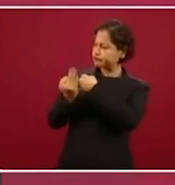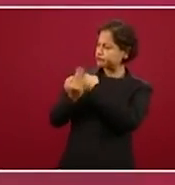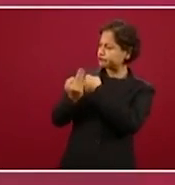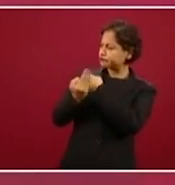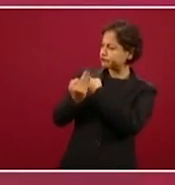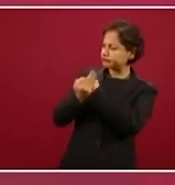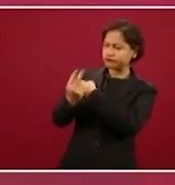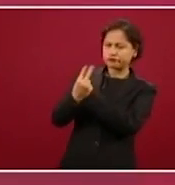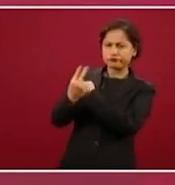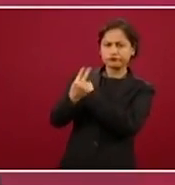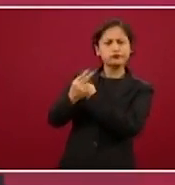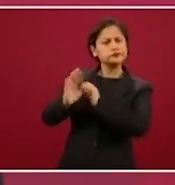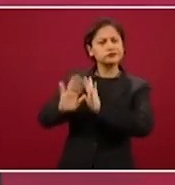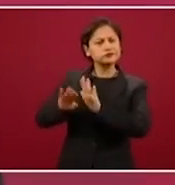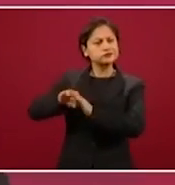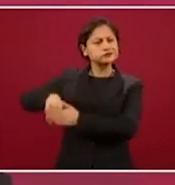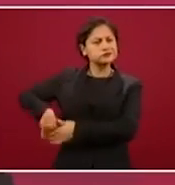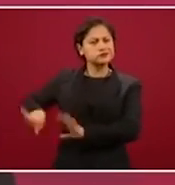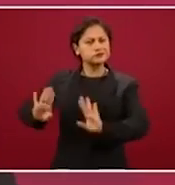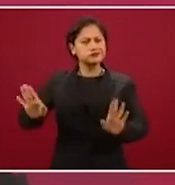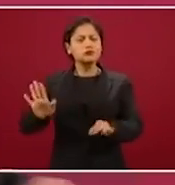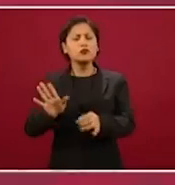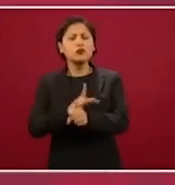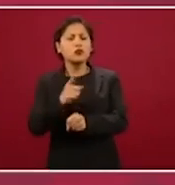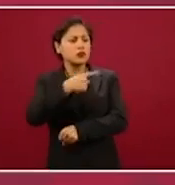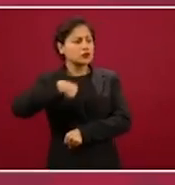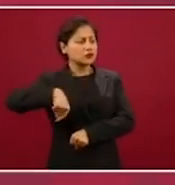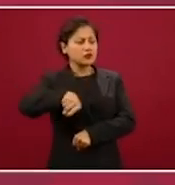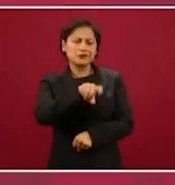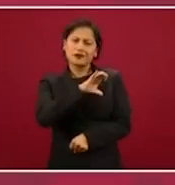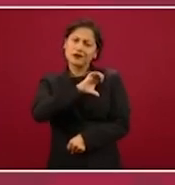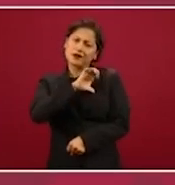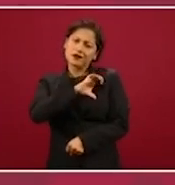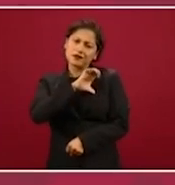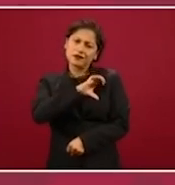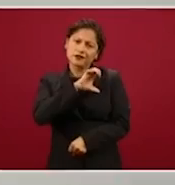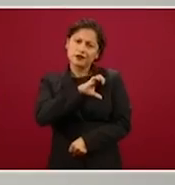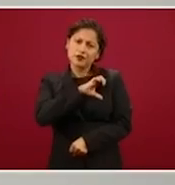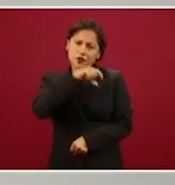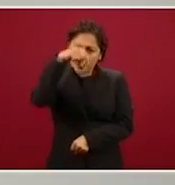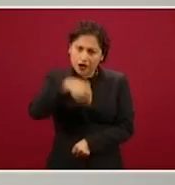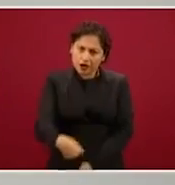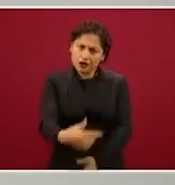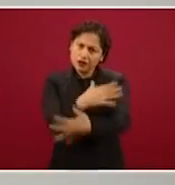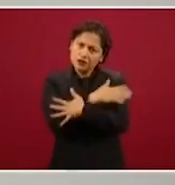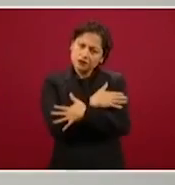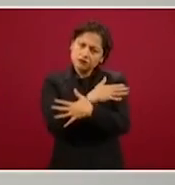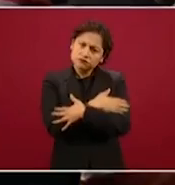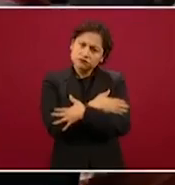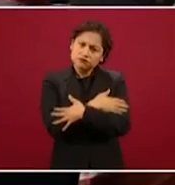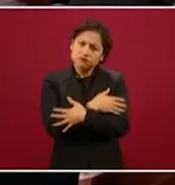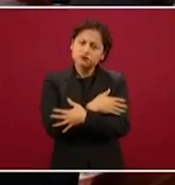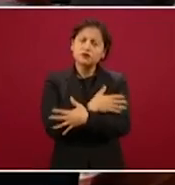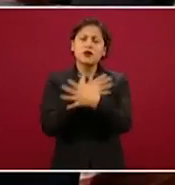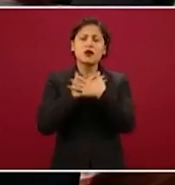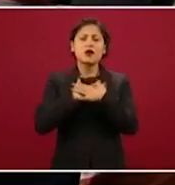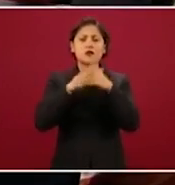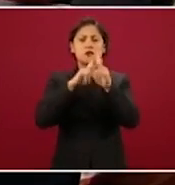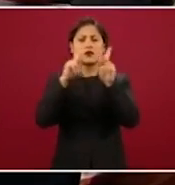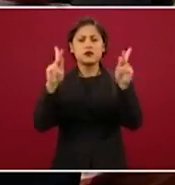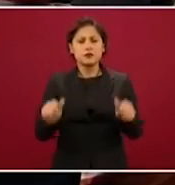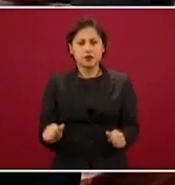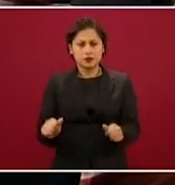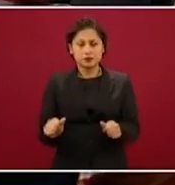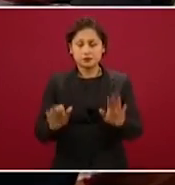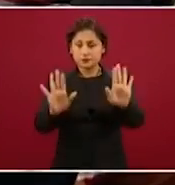Porque nos queremos mucho y es abrazos y amor y paz.